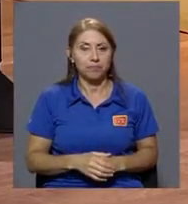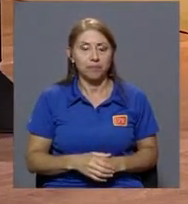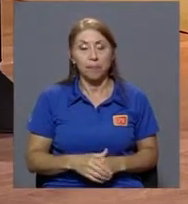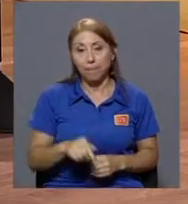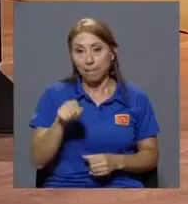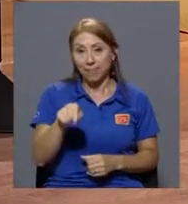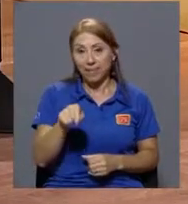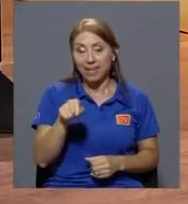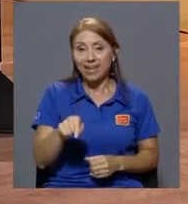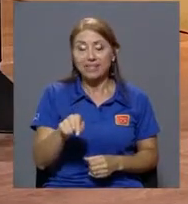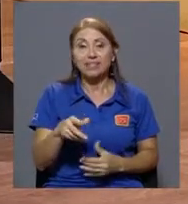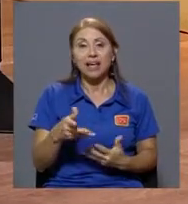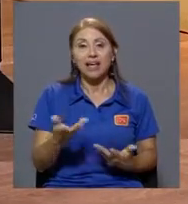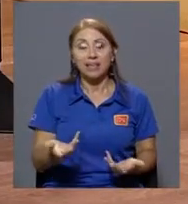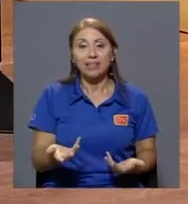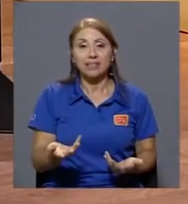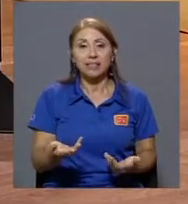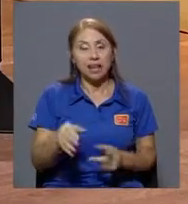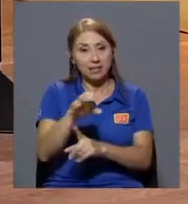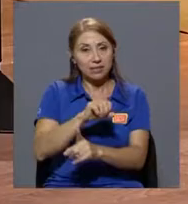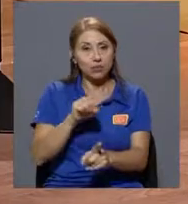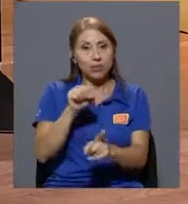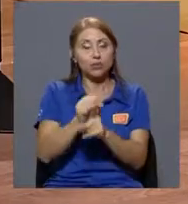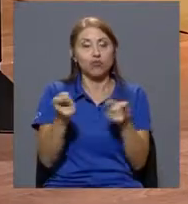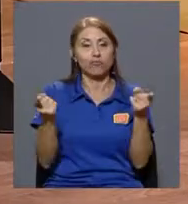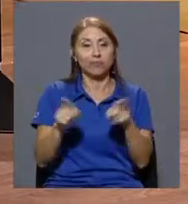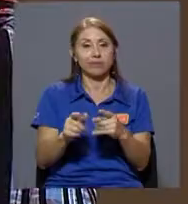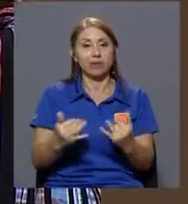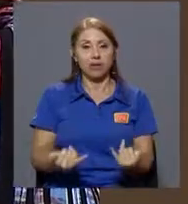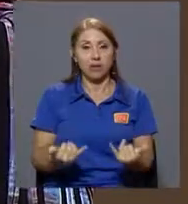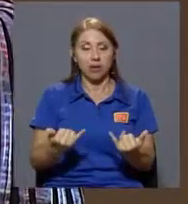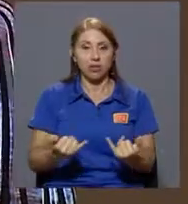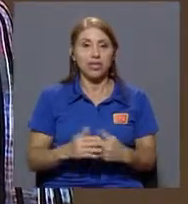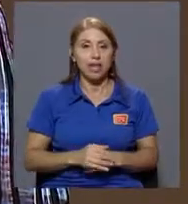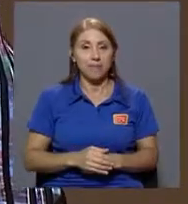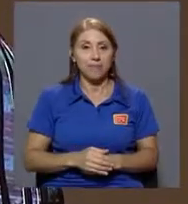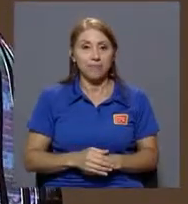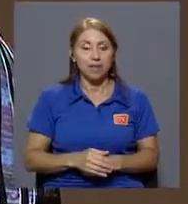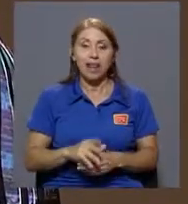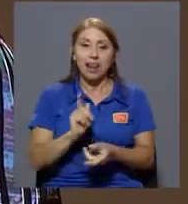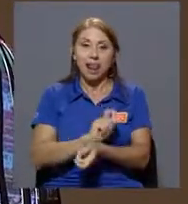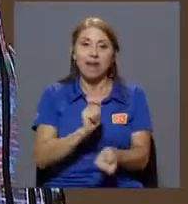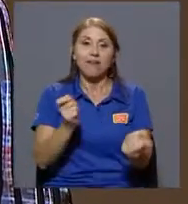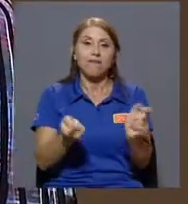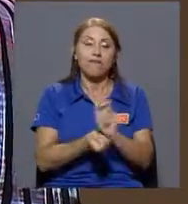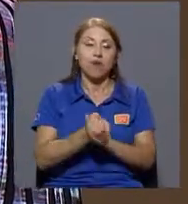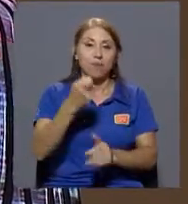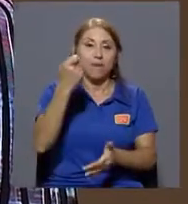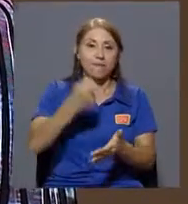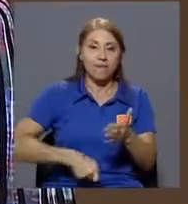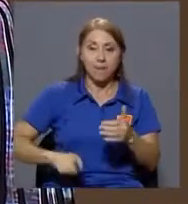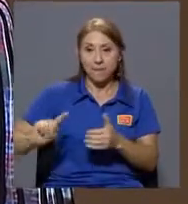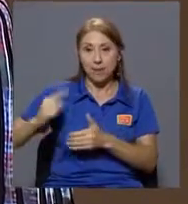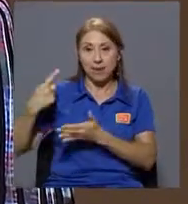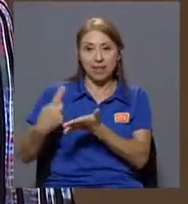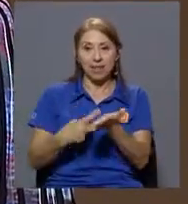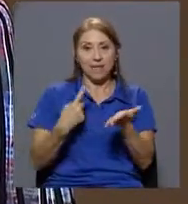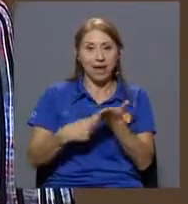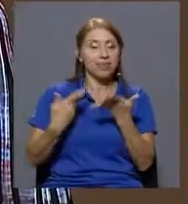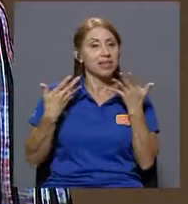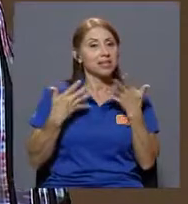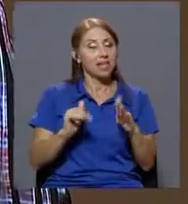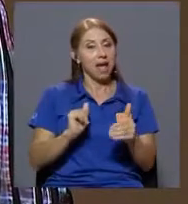Esa es, digamos, el panorama que hoy día tenemos. La reforma en primer debate fue aprobada por